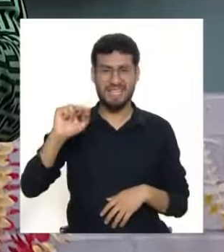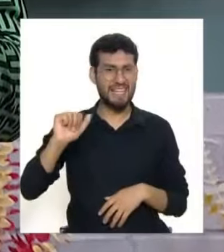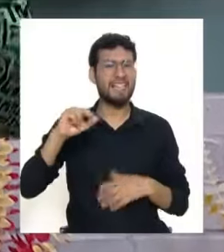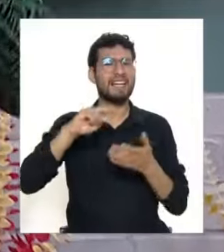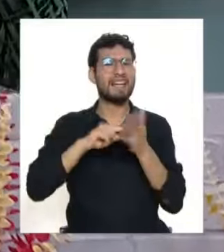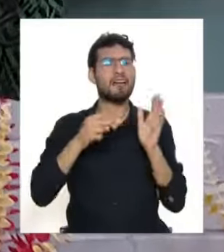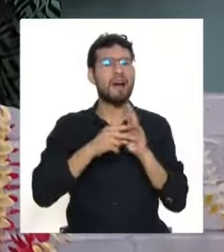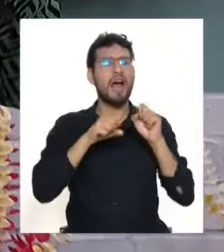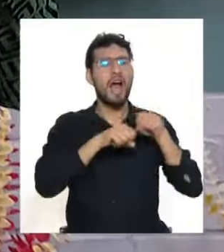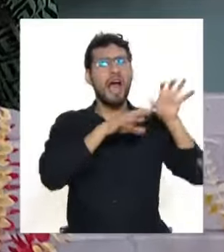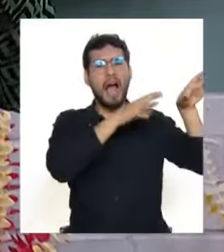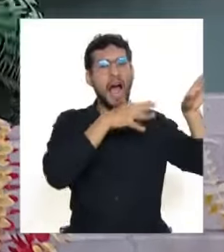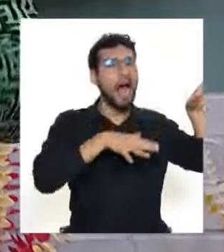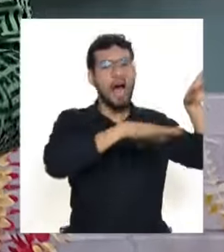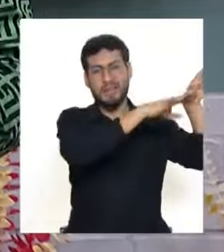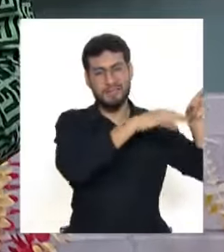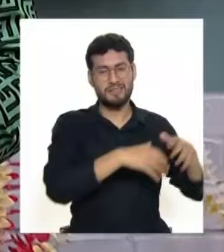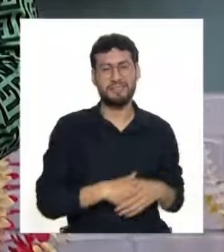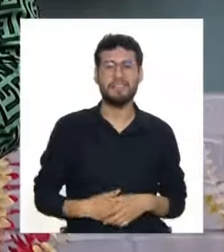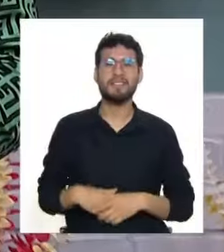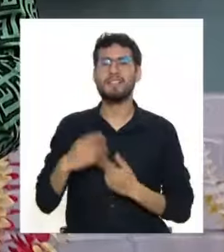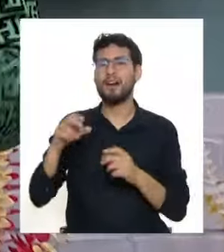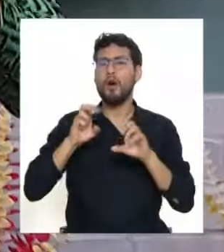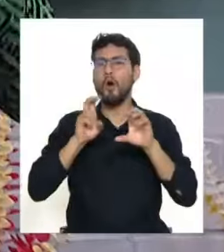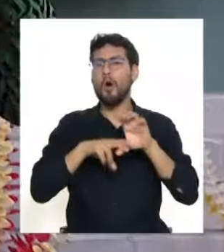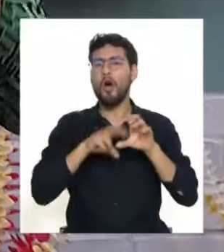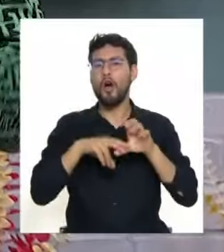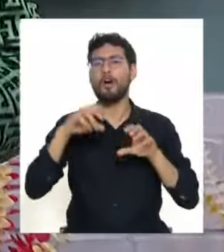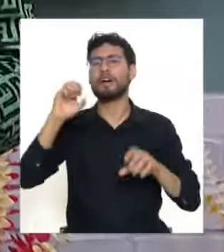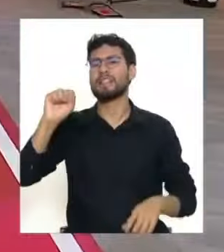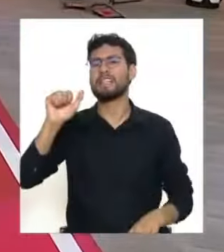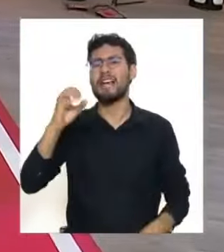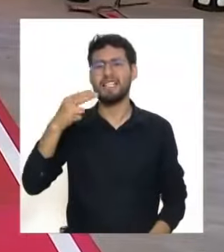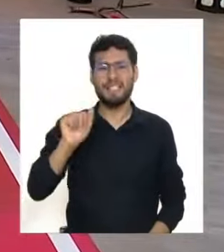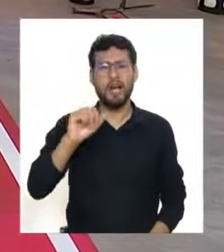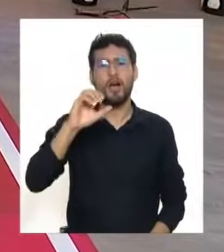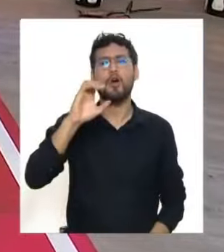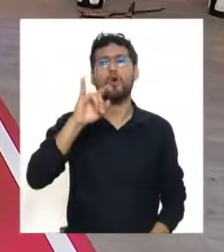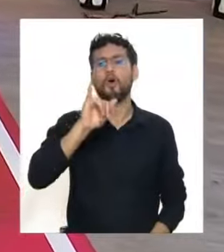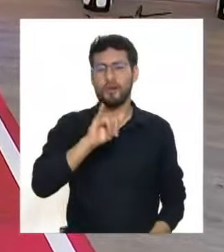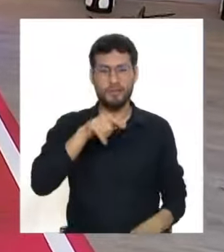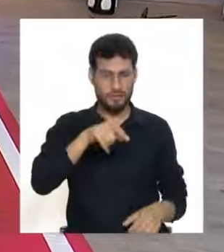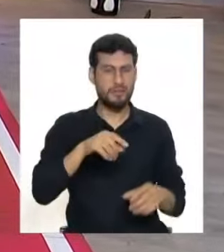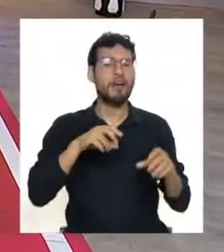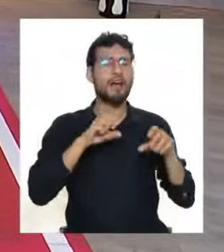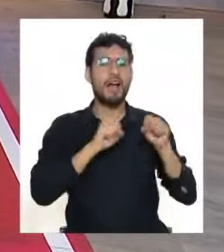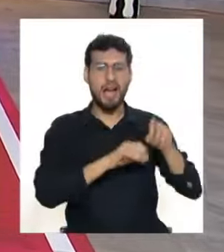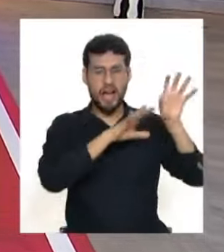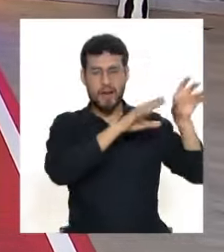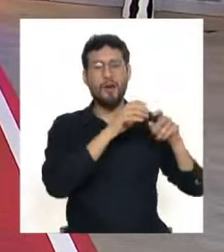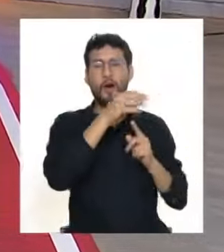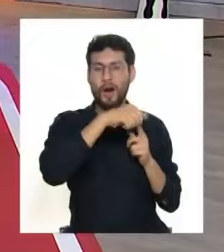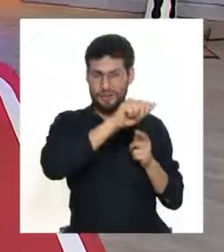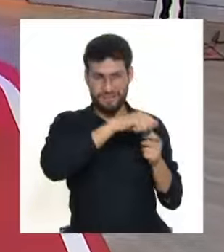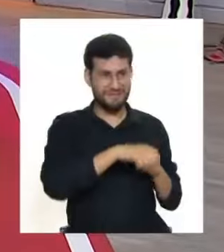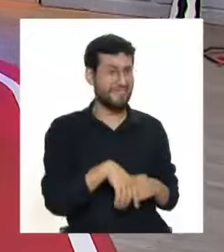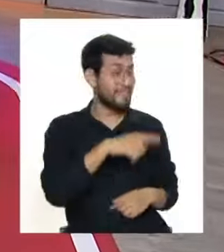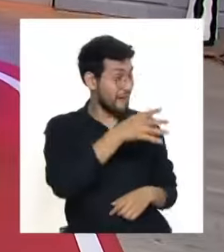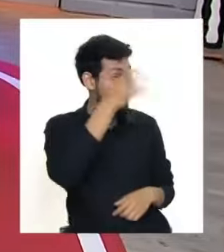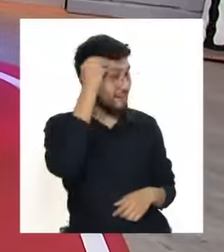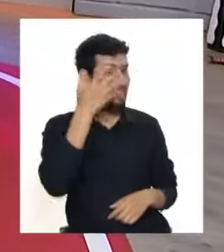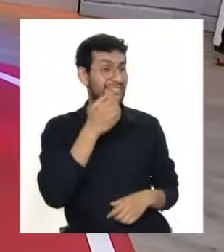Sacha significa monte. Claro, tiene Sacha Cuy, okay, el Cuy del monte. El Cuy del monte. Sacha culantro del monte. Anotado,